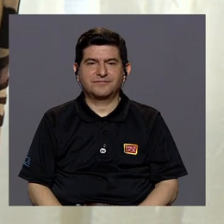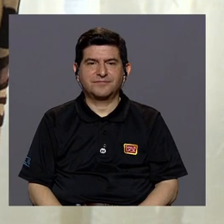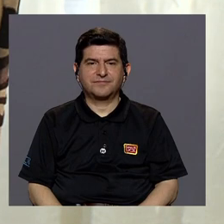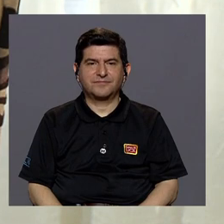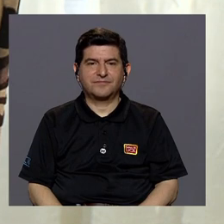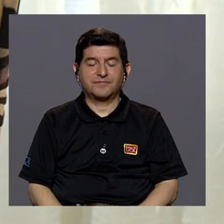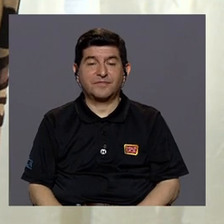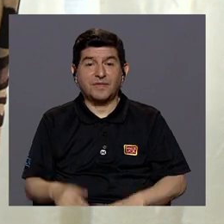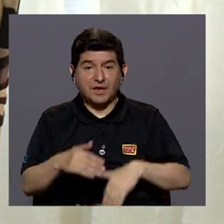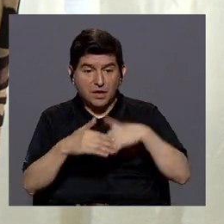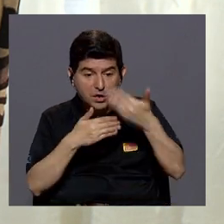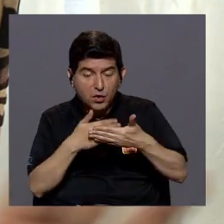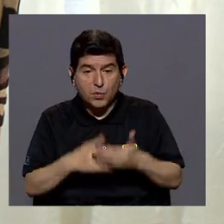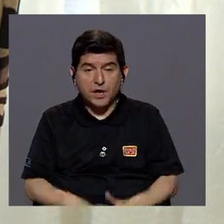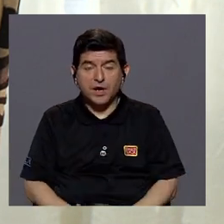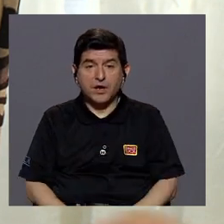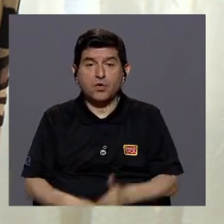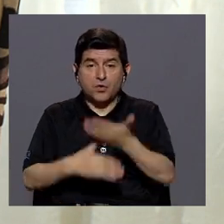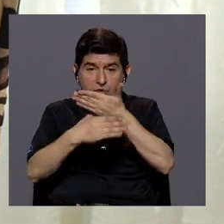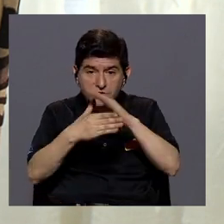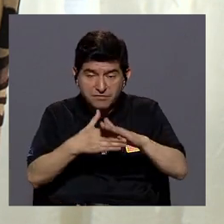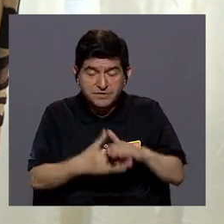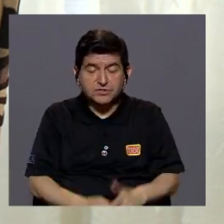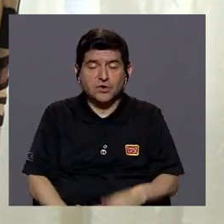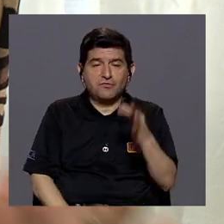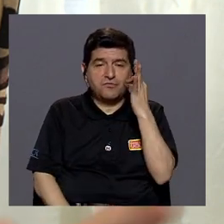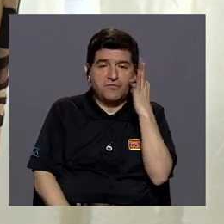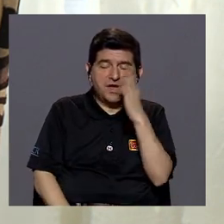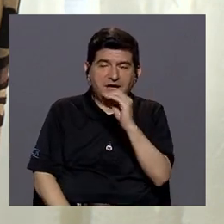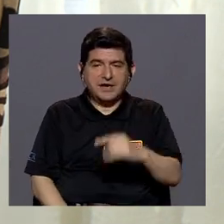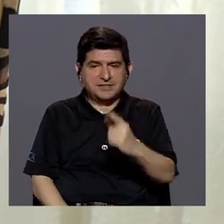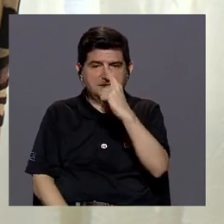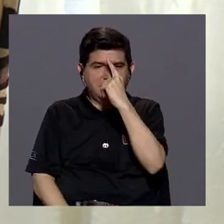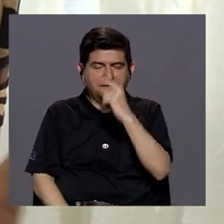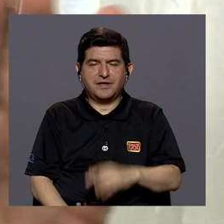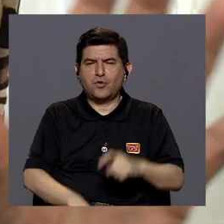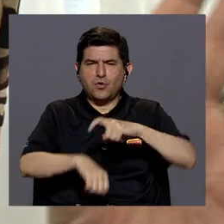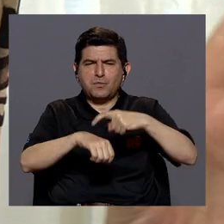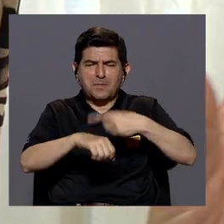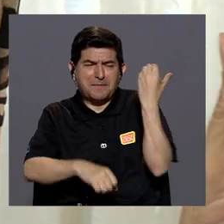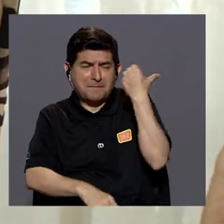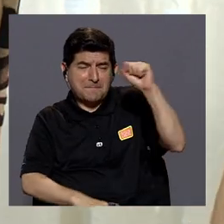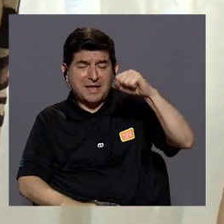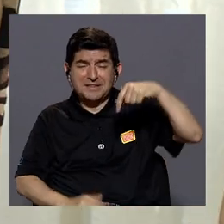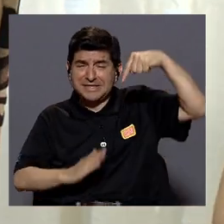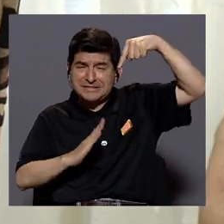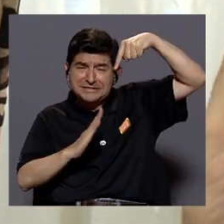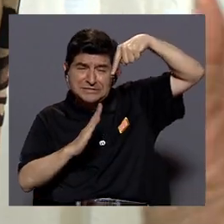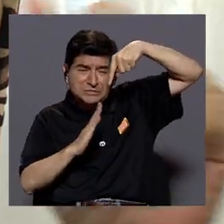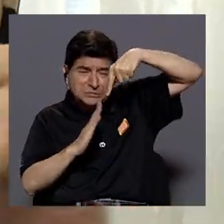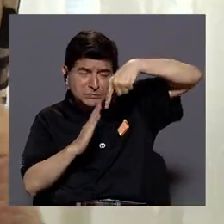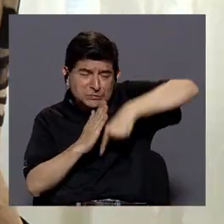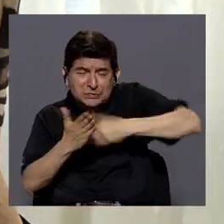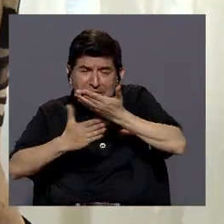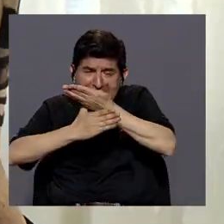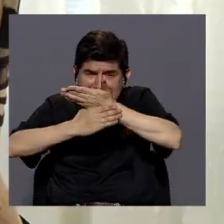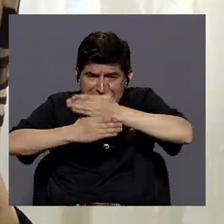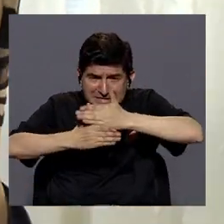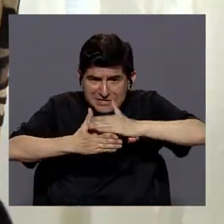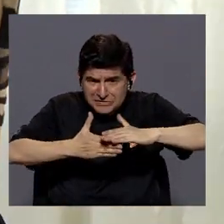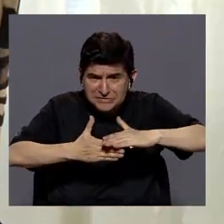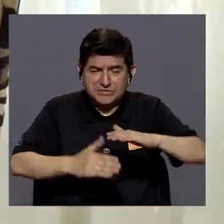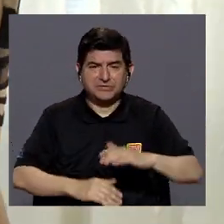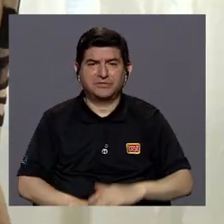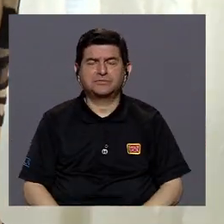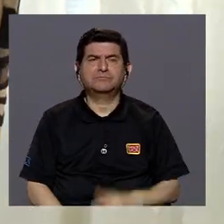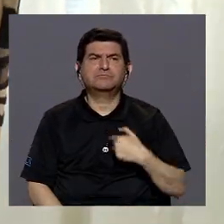cuando vino esa división del calderonismo, figuerismo, vino la revolución, se ahondó la división.